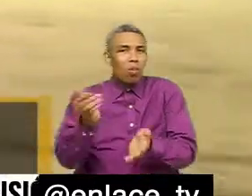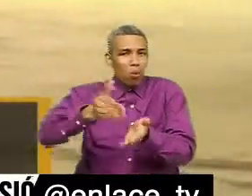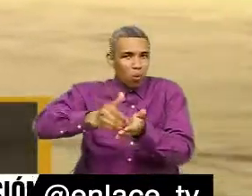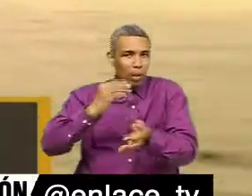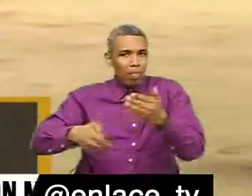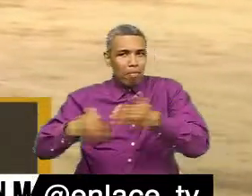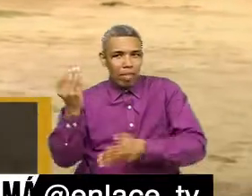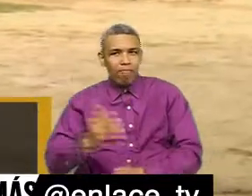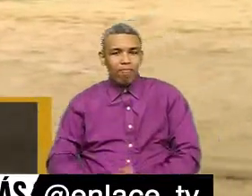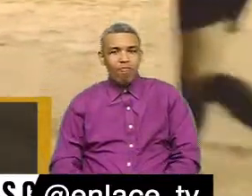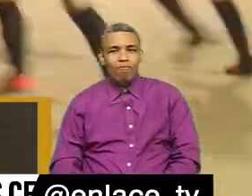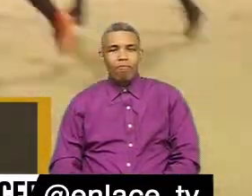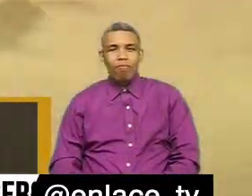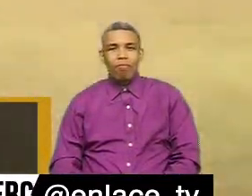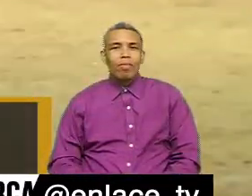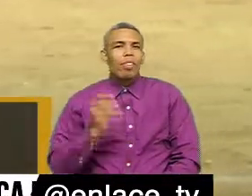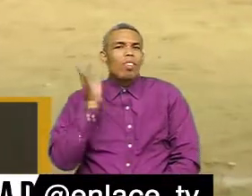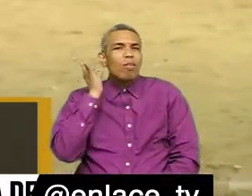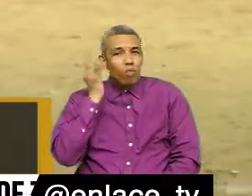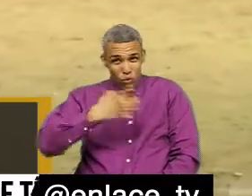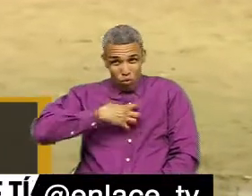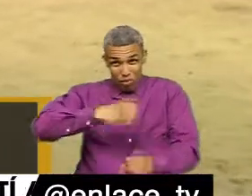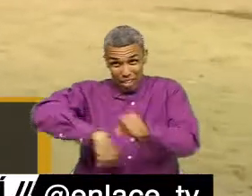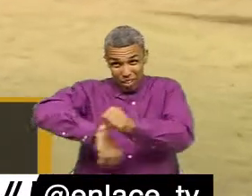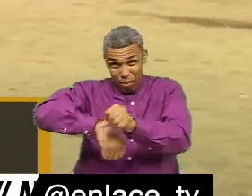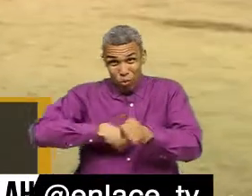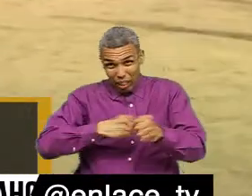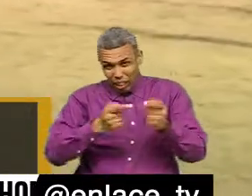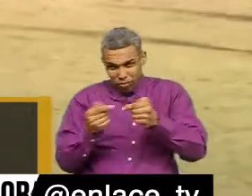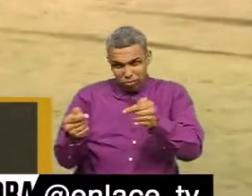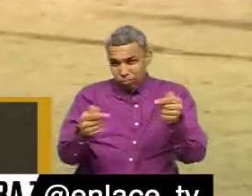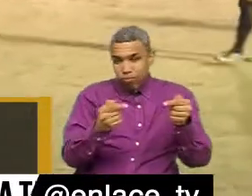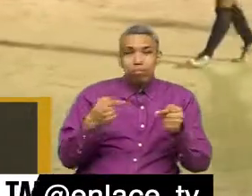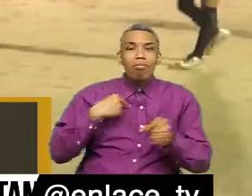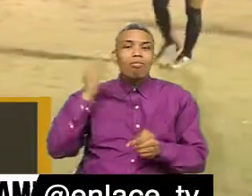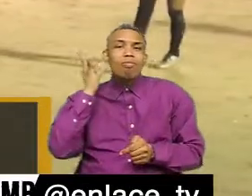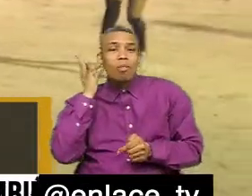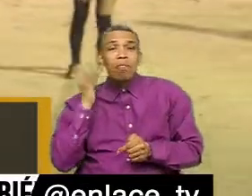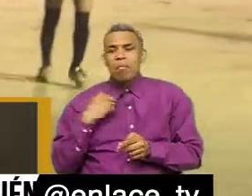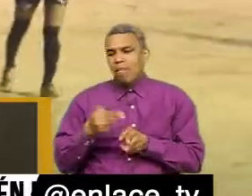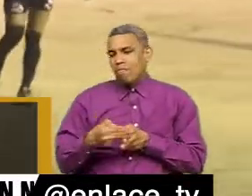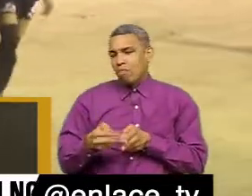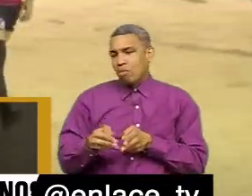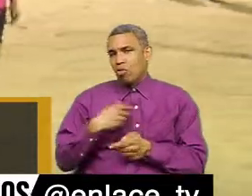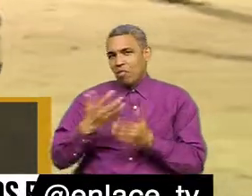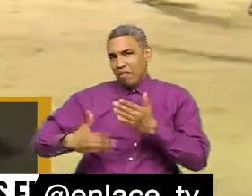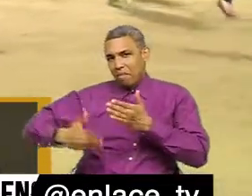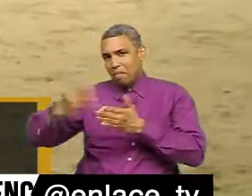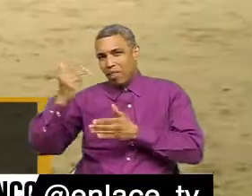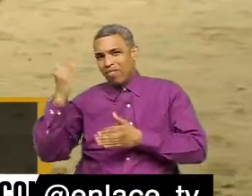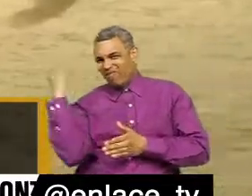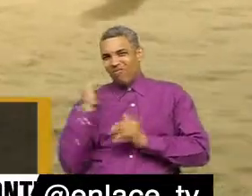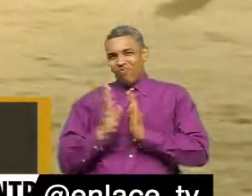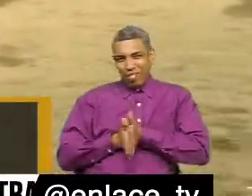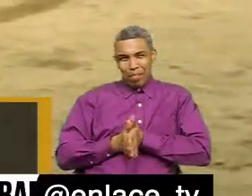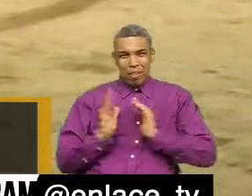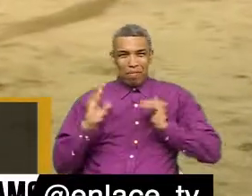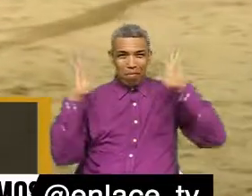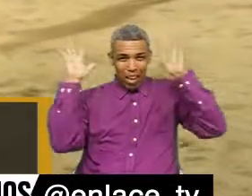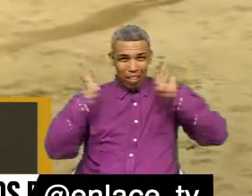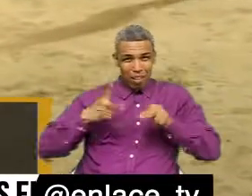fútbol femenino tiene en el suroriente de Barranca Bermeja su epicentro, de allí que en los próximos días se tenga previsto el reinicio del torneo en la conocida cancha